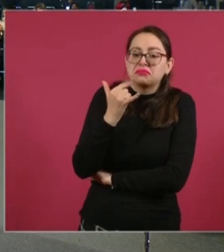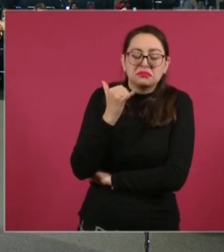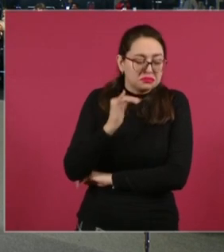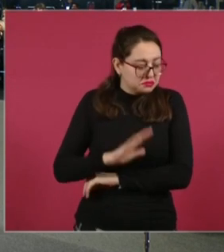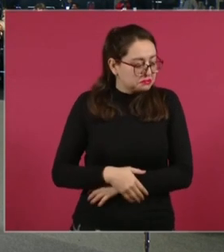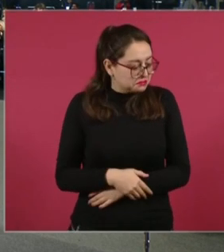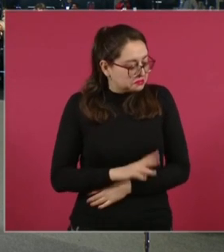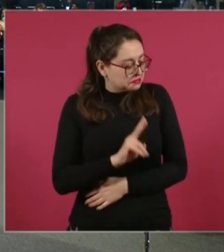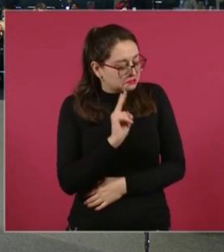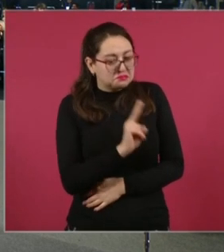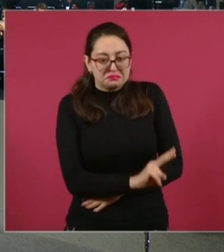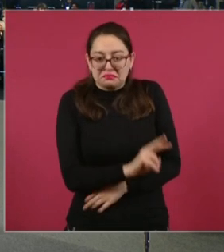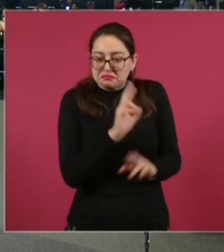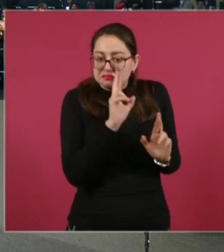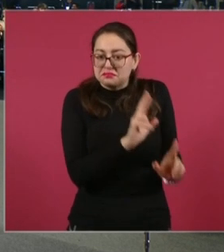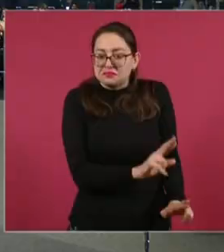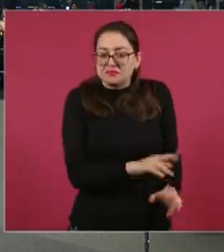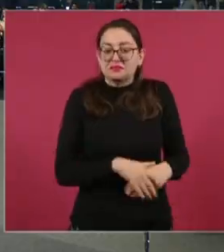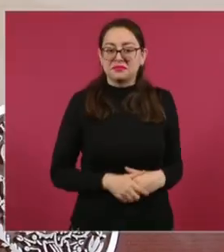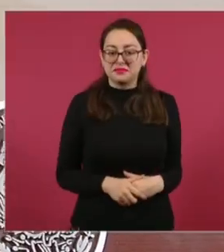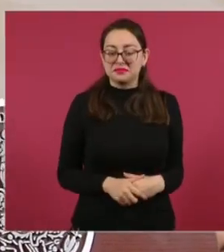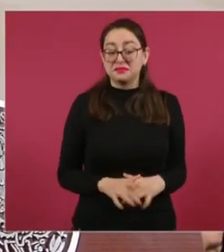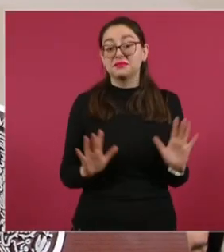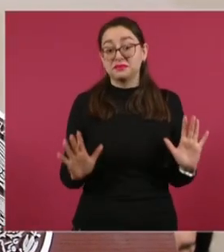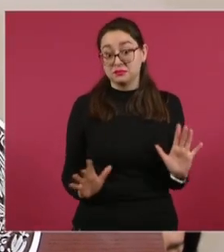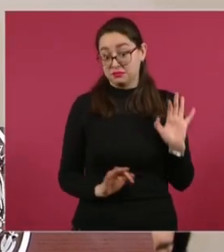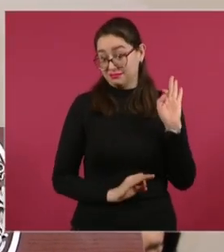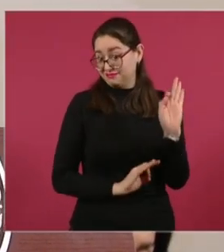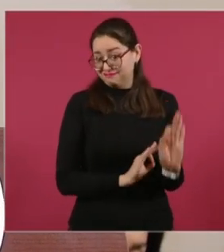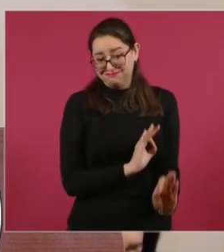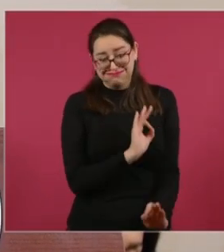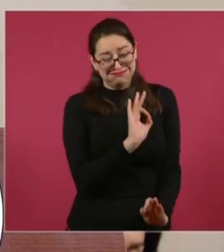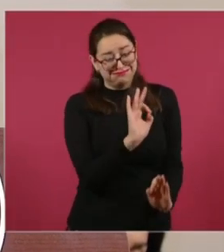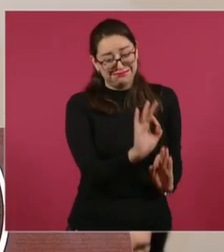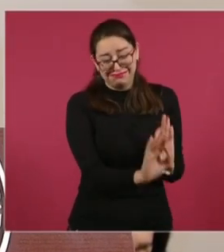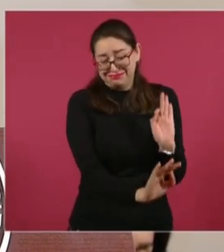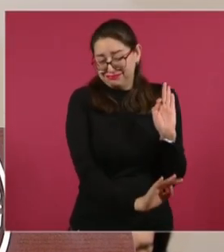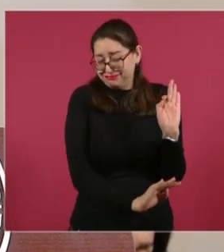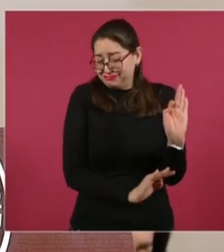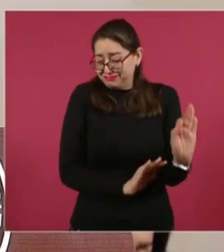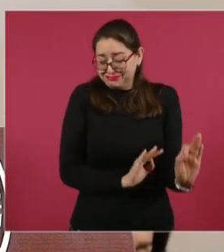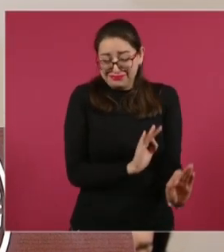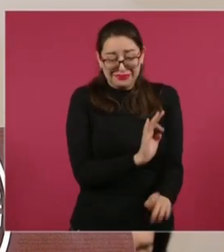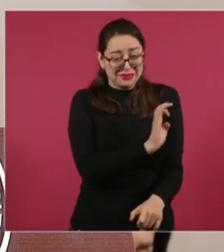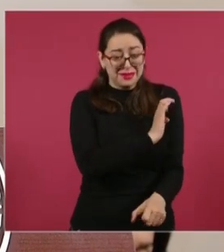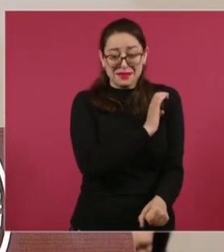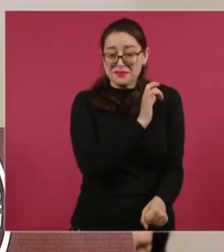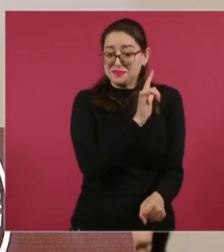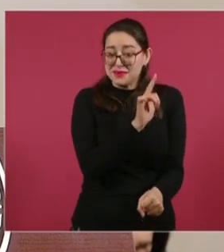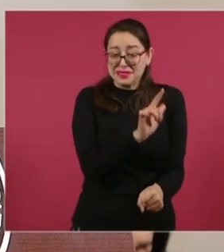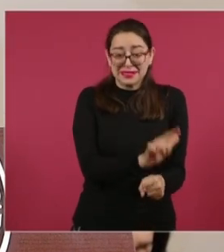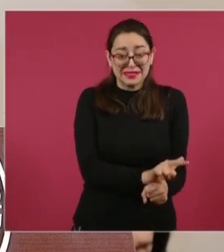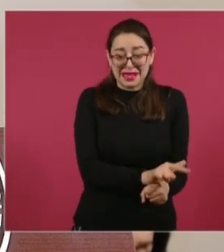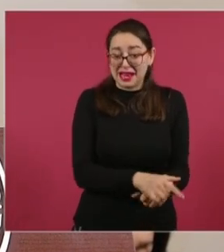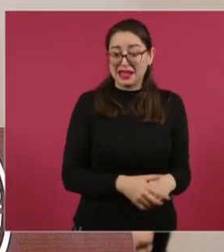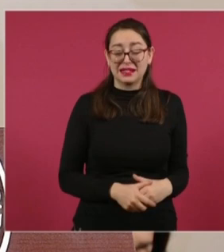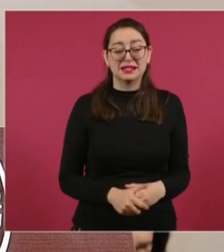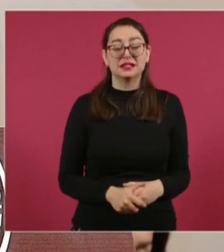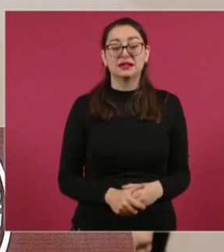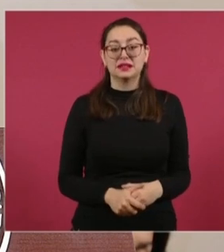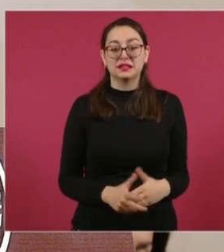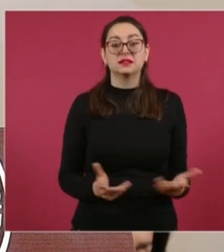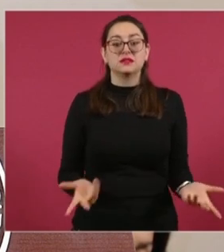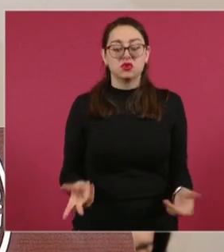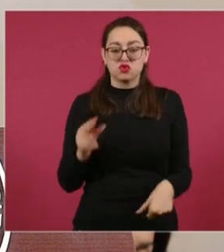tienen atención especial, vienen